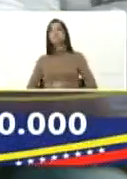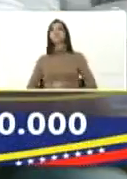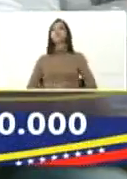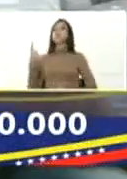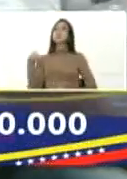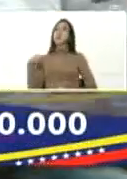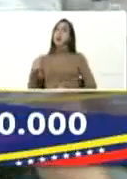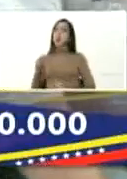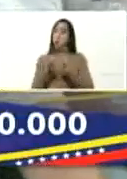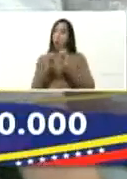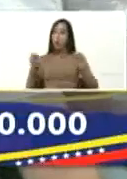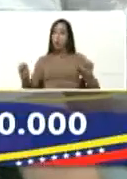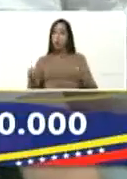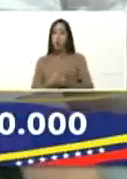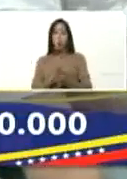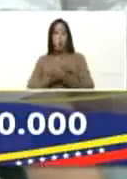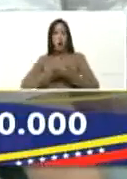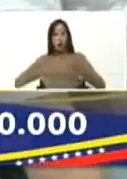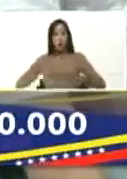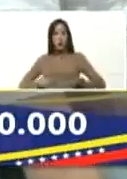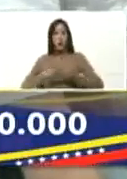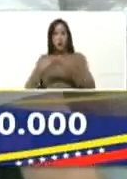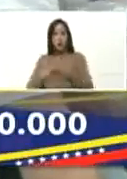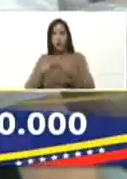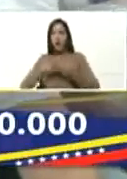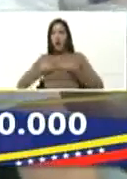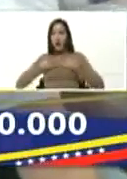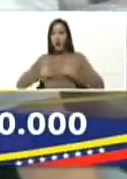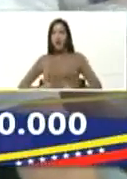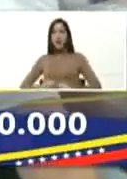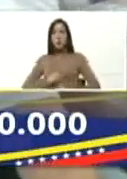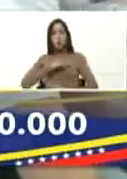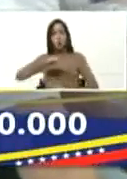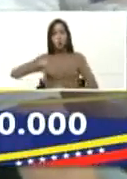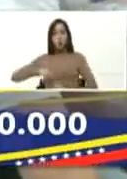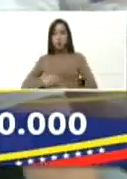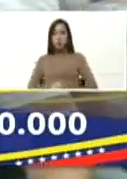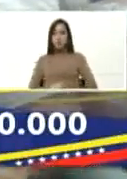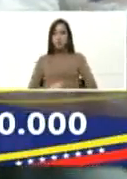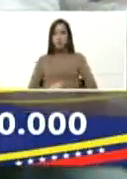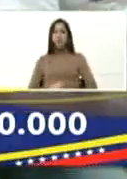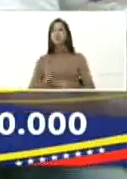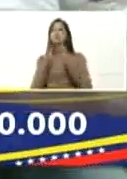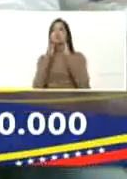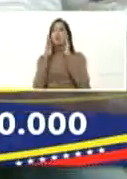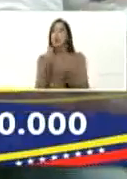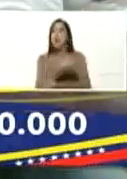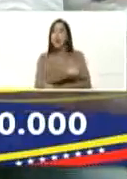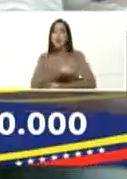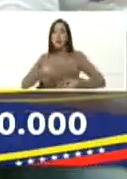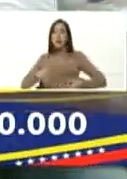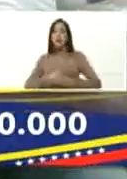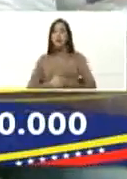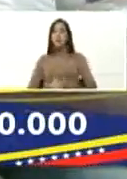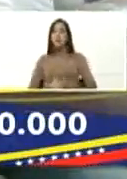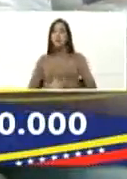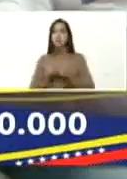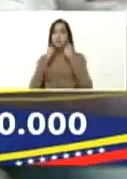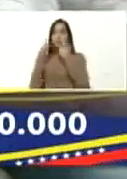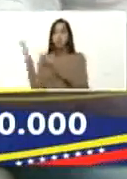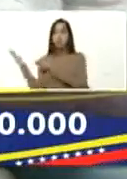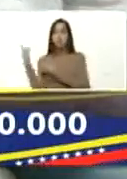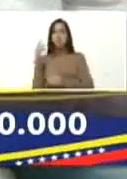Tenemos educación gratuita para nuestros hijos. Eso es una ventaja maravillosa. Aquí tengo mis dos